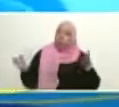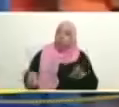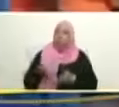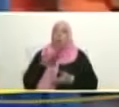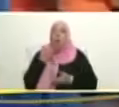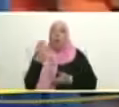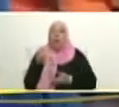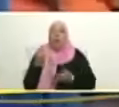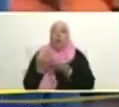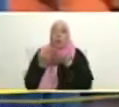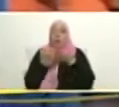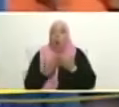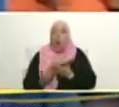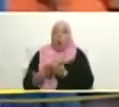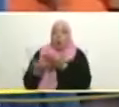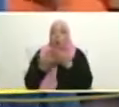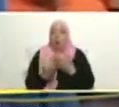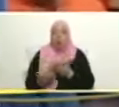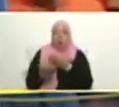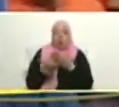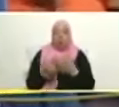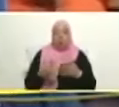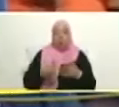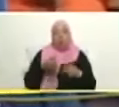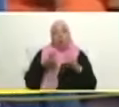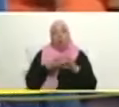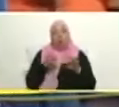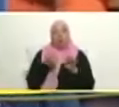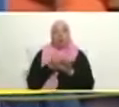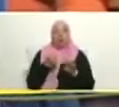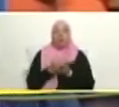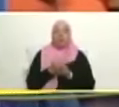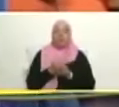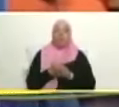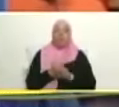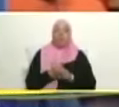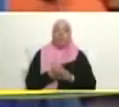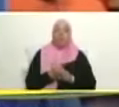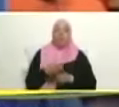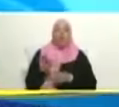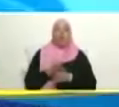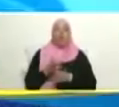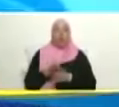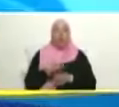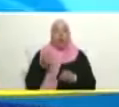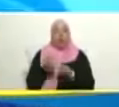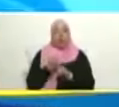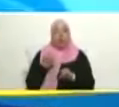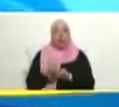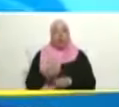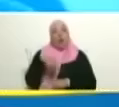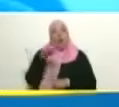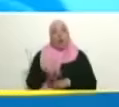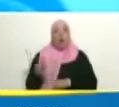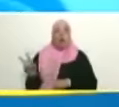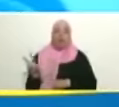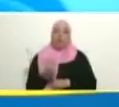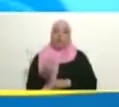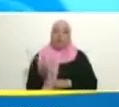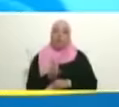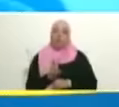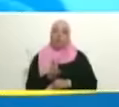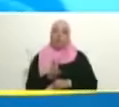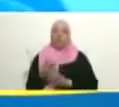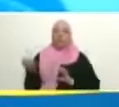está ahí estudiando, a esa muchacha, para que le nazca del corazón ser un funcionario del Estado venezolano